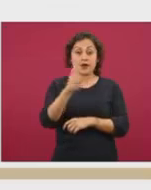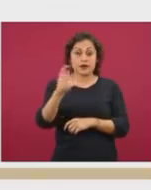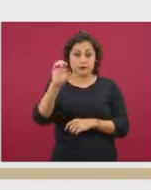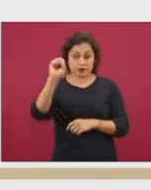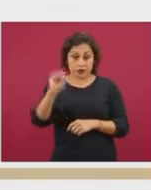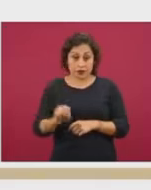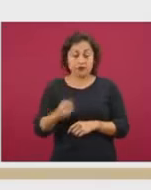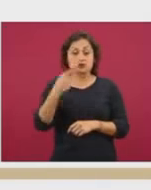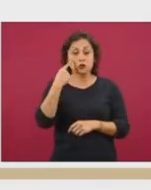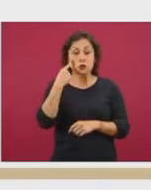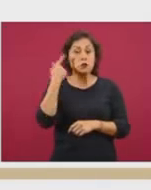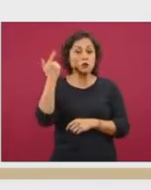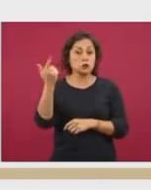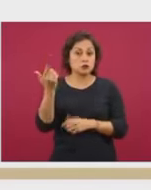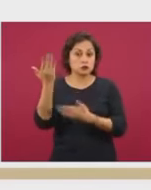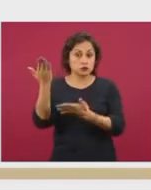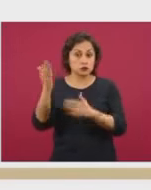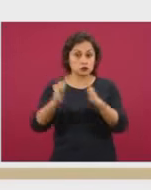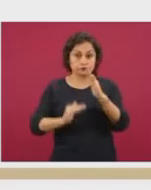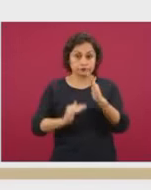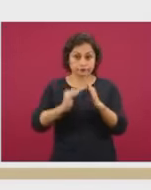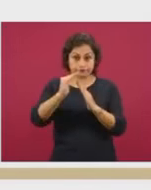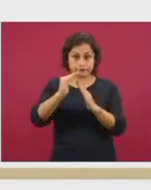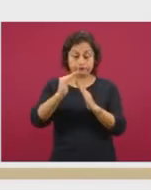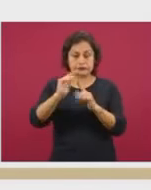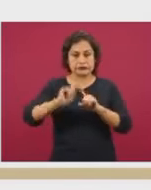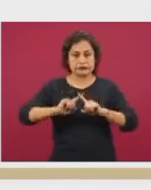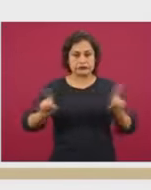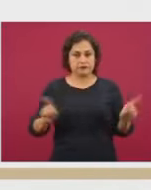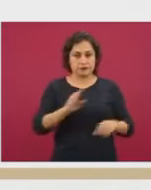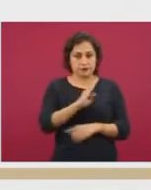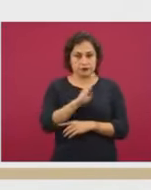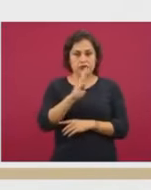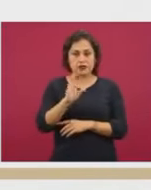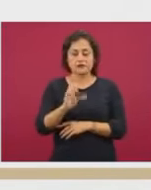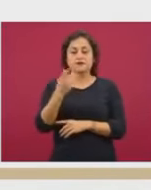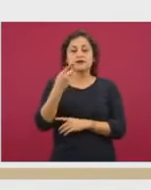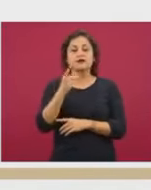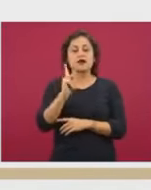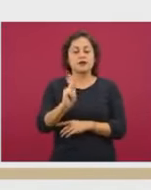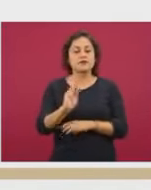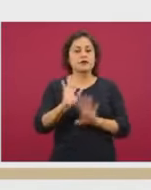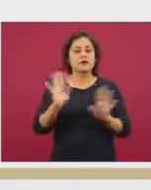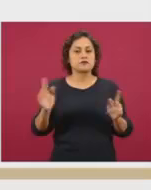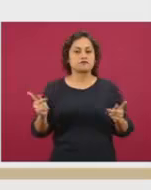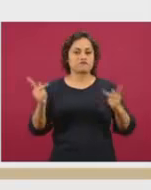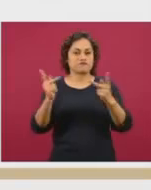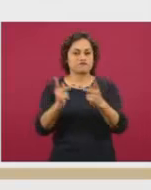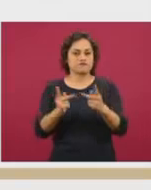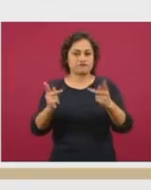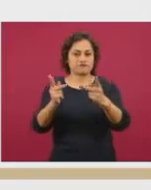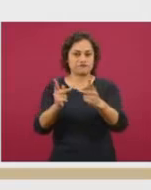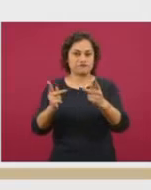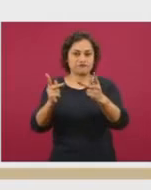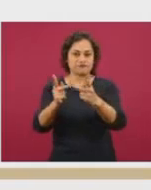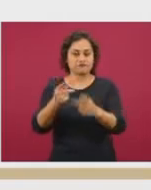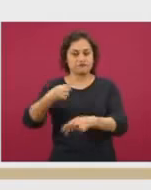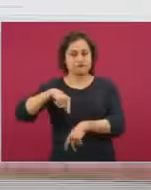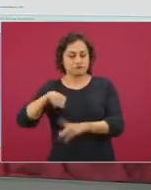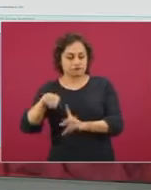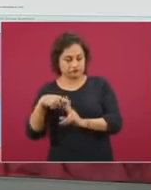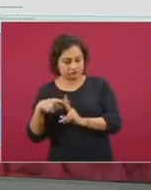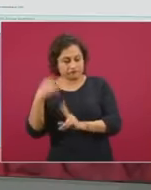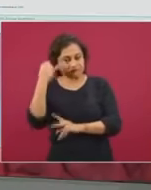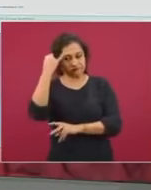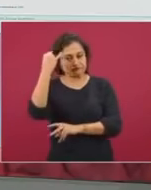un poco más tardío que Baja California, pero ya en las últimas semanas realmente estamos en el mismo rango de lo esperado de acuerdo a